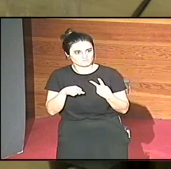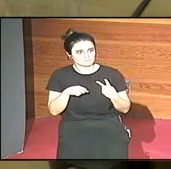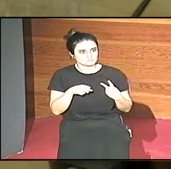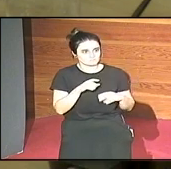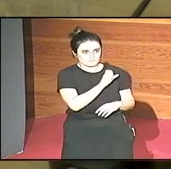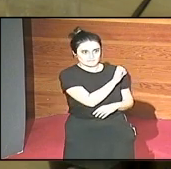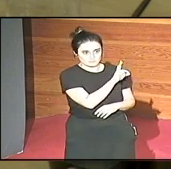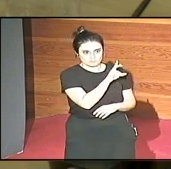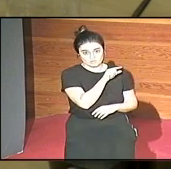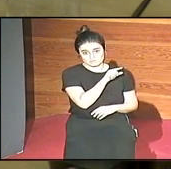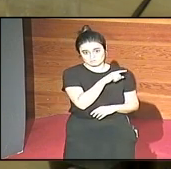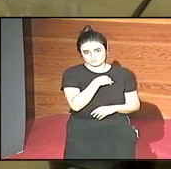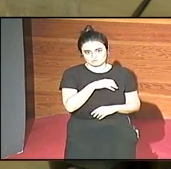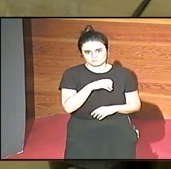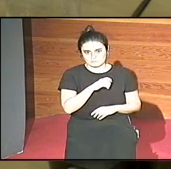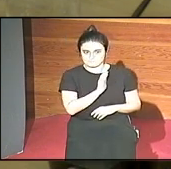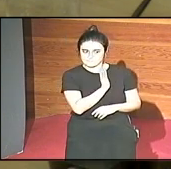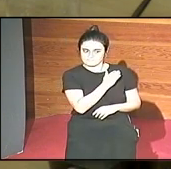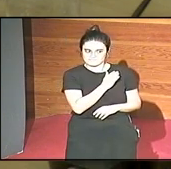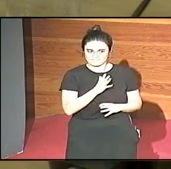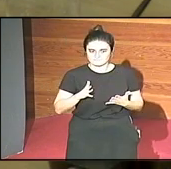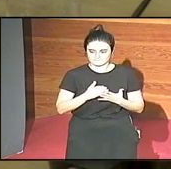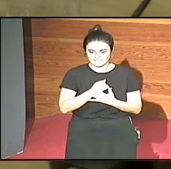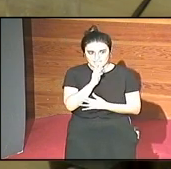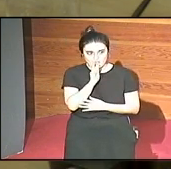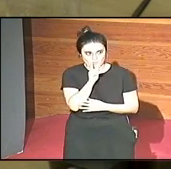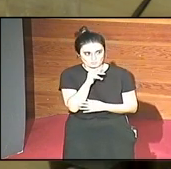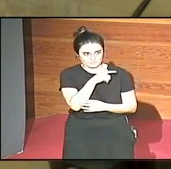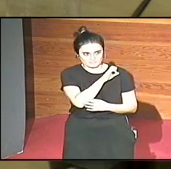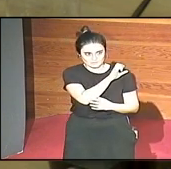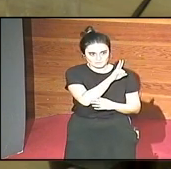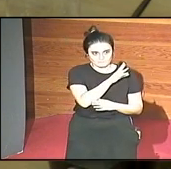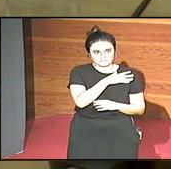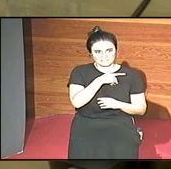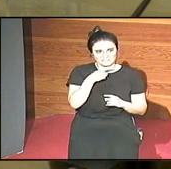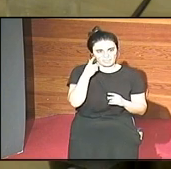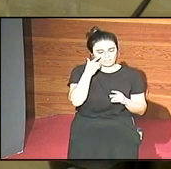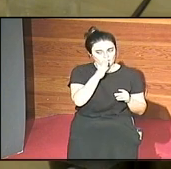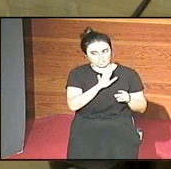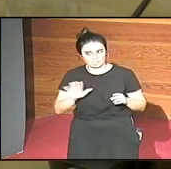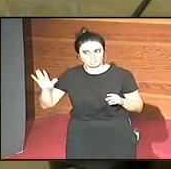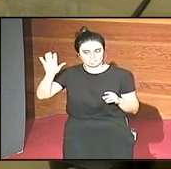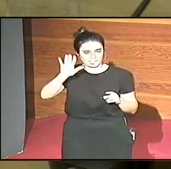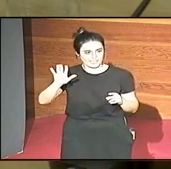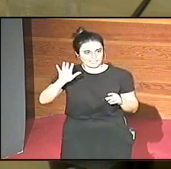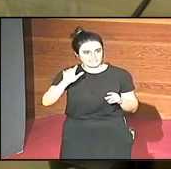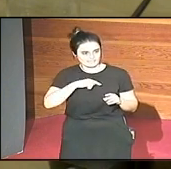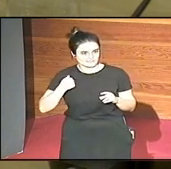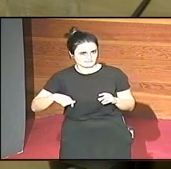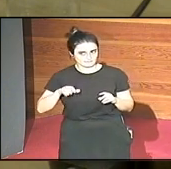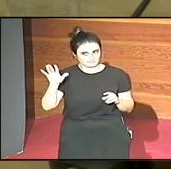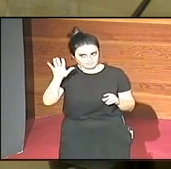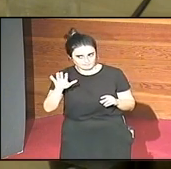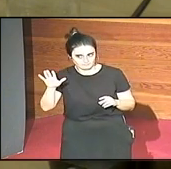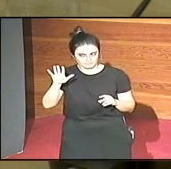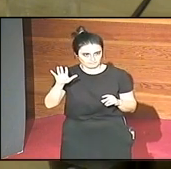Estados Unidos todo esto que ha ocurrido, ahora que está fijándose o que quiere fijarse en el Indo-Pacífico y que ni siquiera le